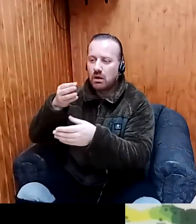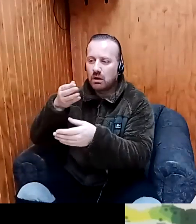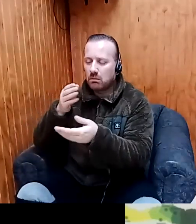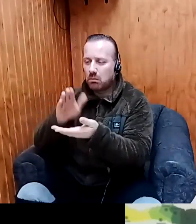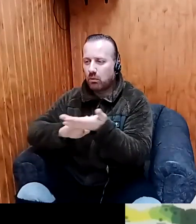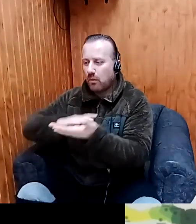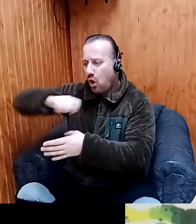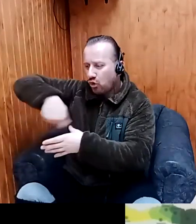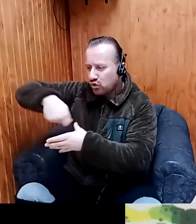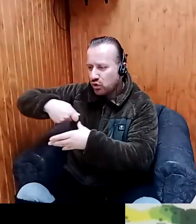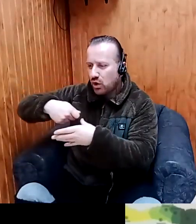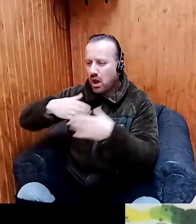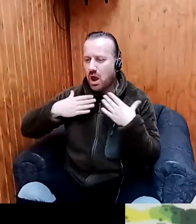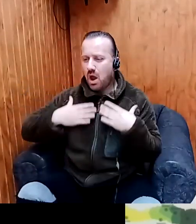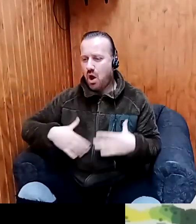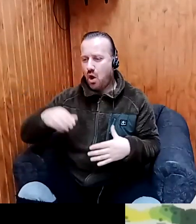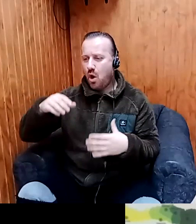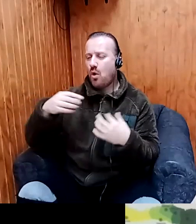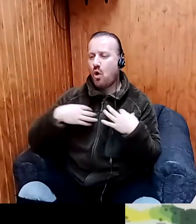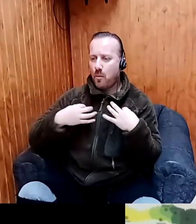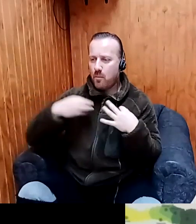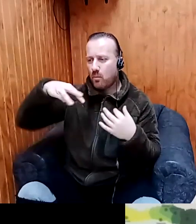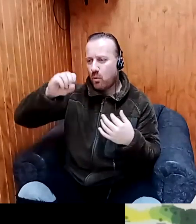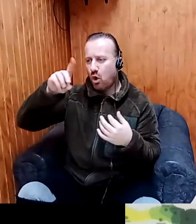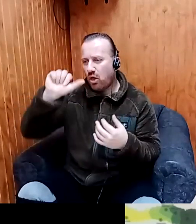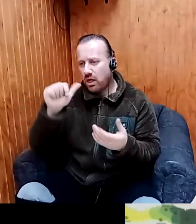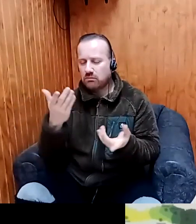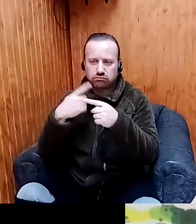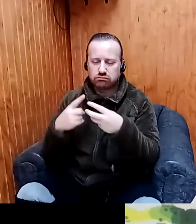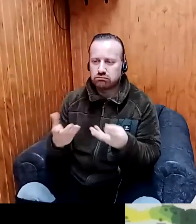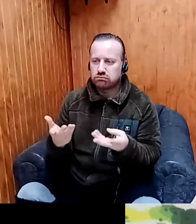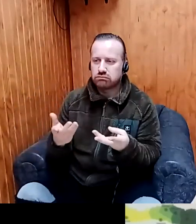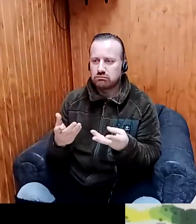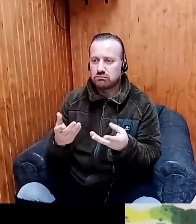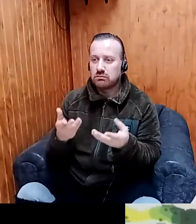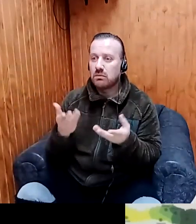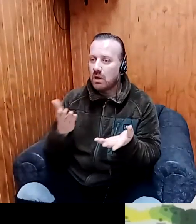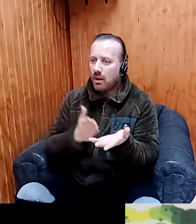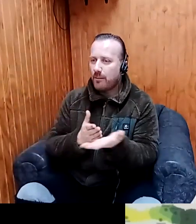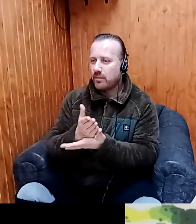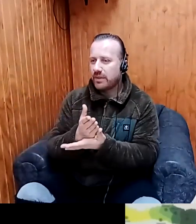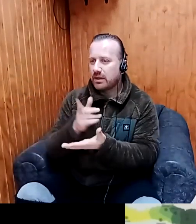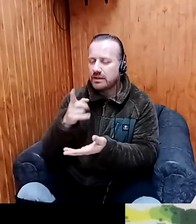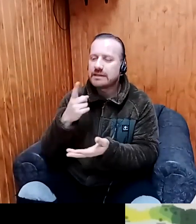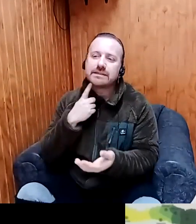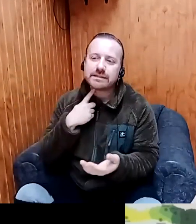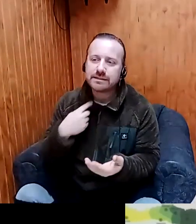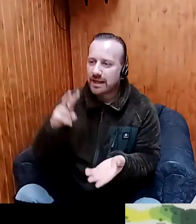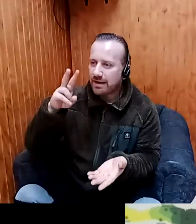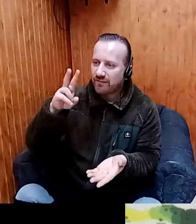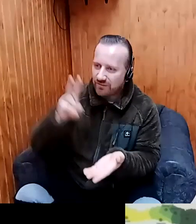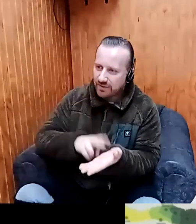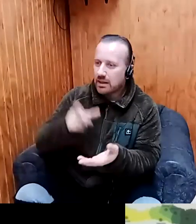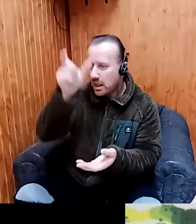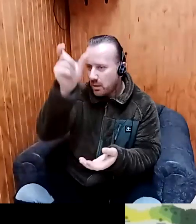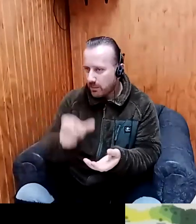moda, digamos, que sería la idea esta de lo que hay que hacer es partir de las necesidades y la realidad del alumno, pues